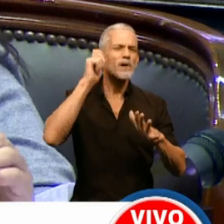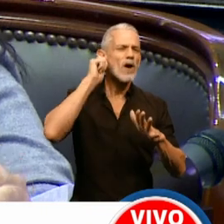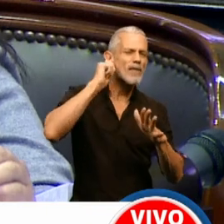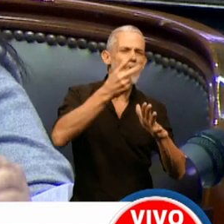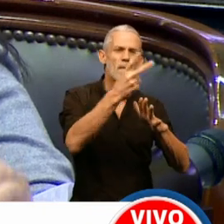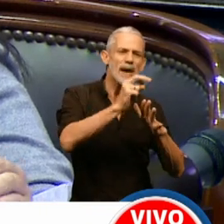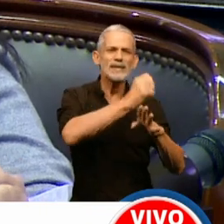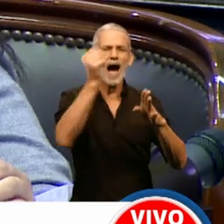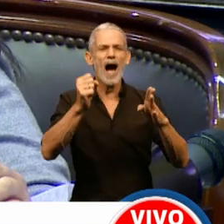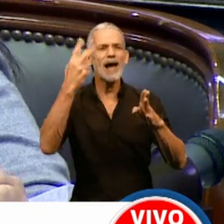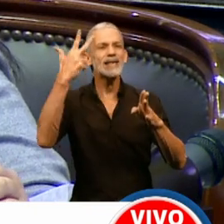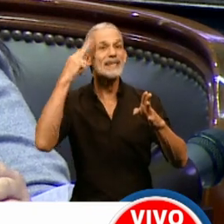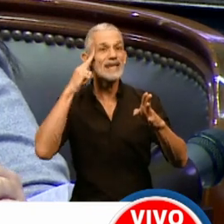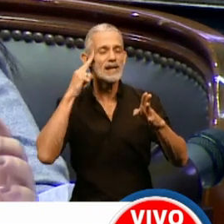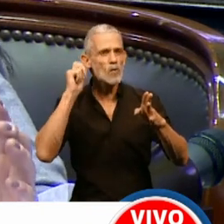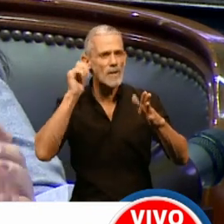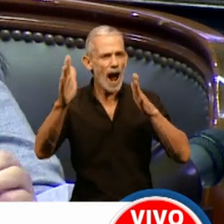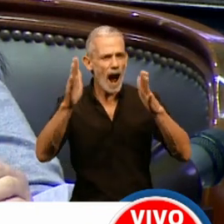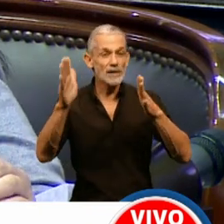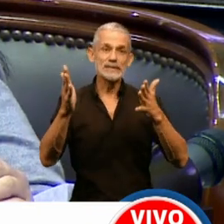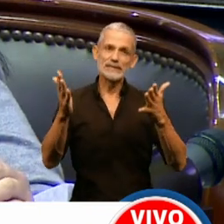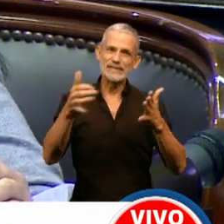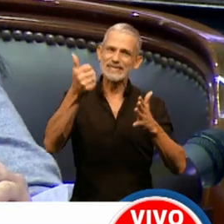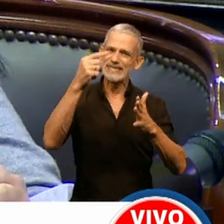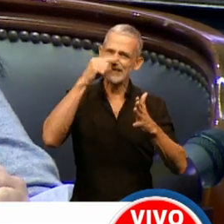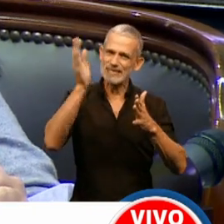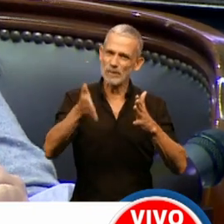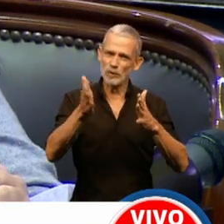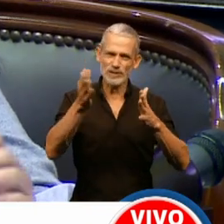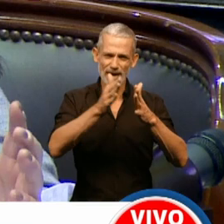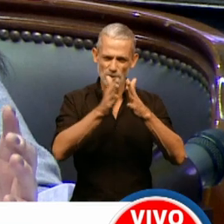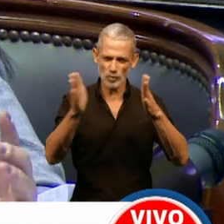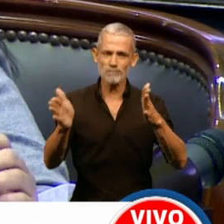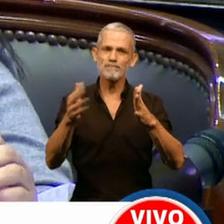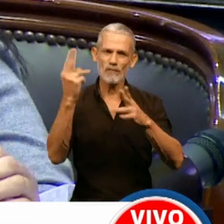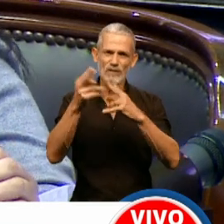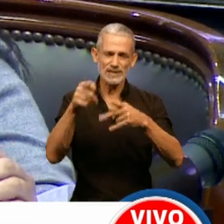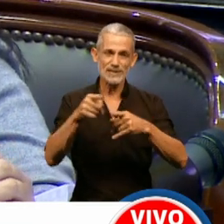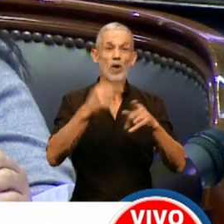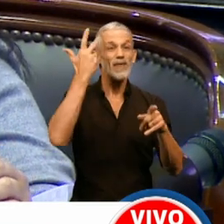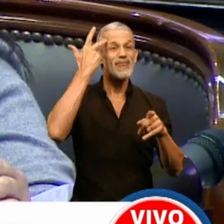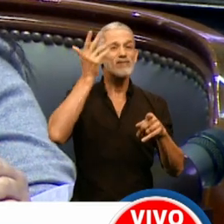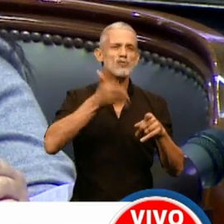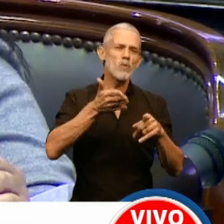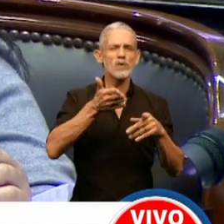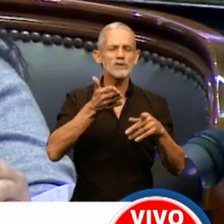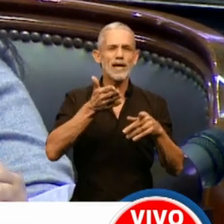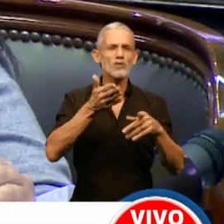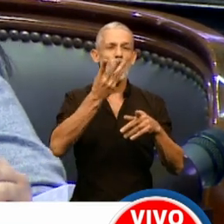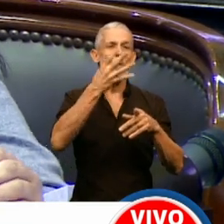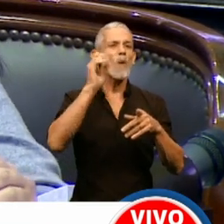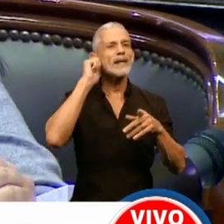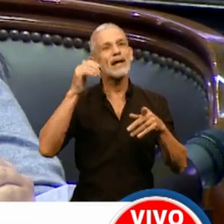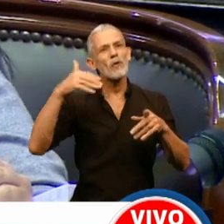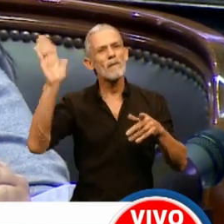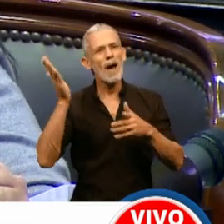y 39 años hablamos de casi un 67 por ciento mientras que el 18 por ciento tiene 40